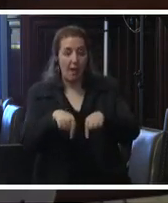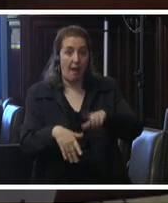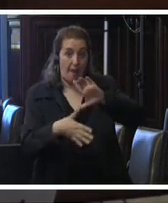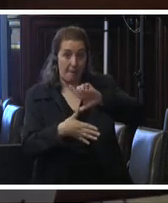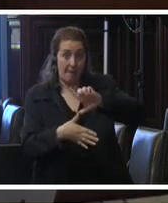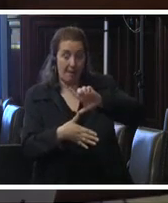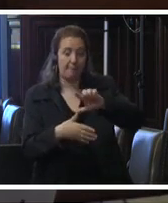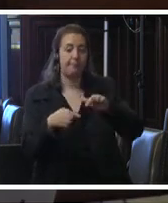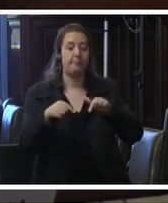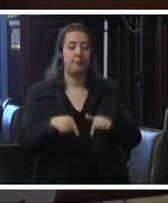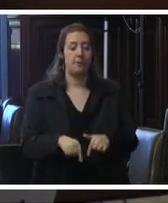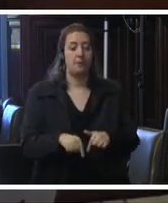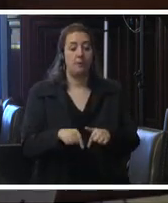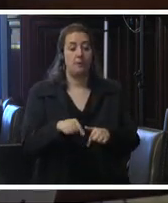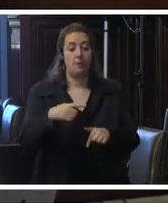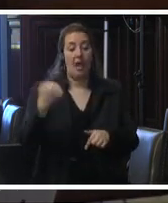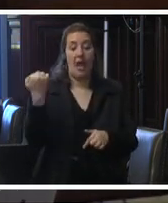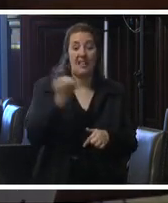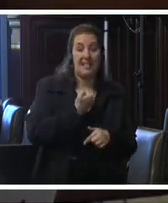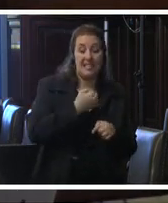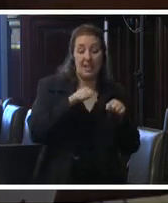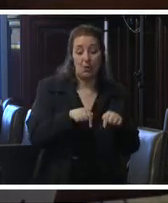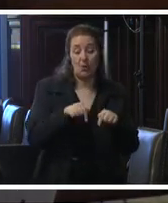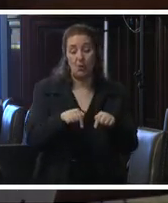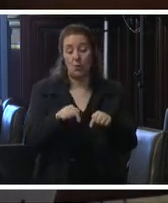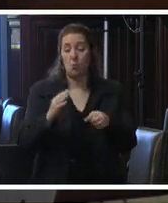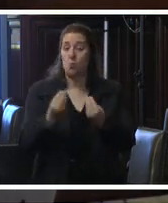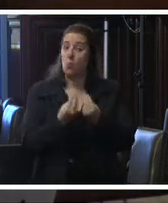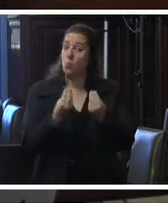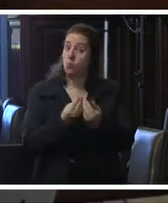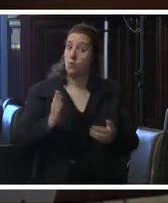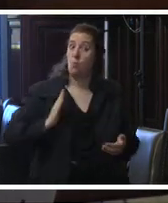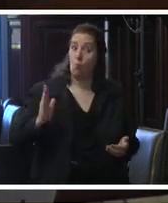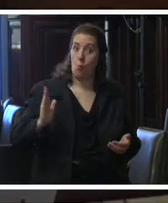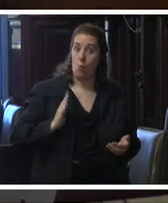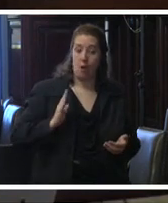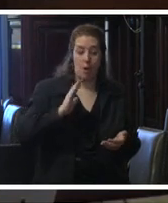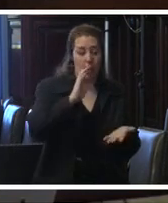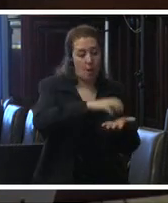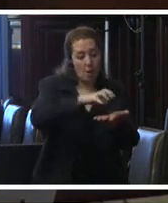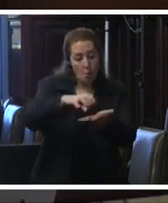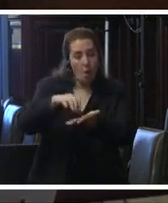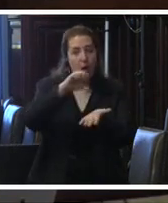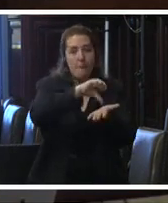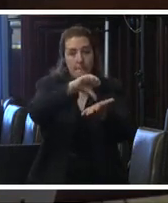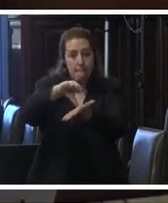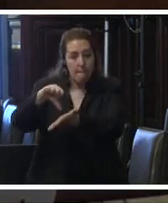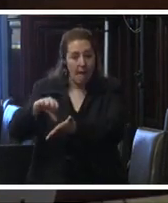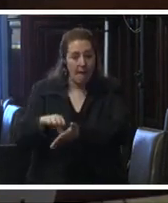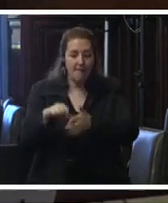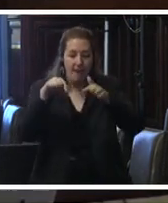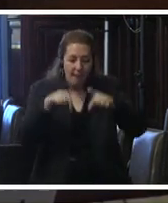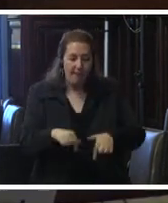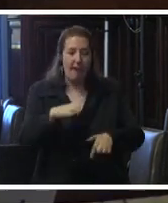y de estos, pues, varios son casos de mujeres en lugares, en países donde nuestra red está